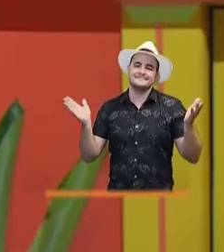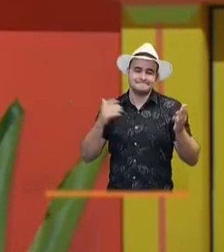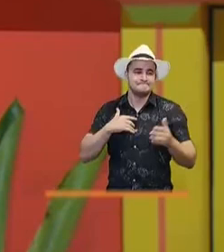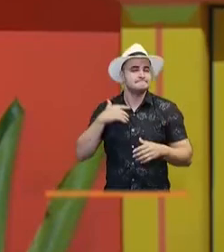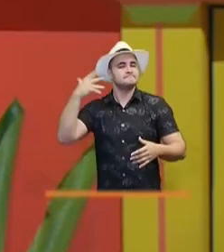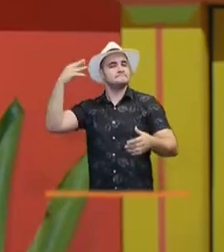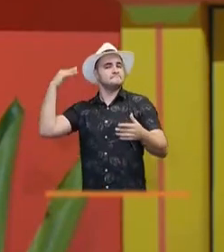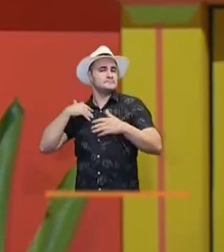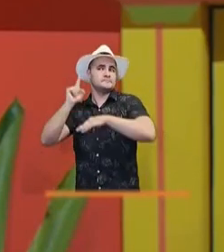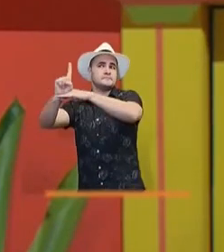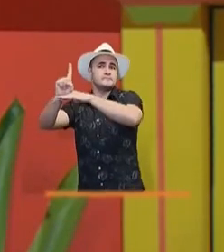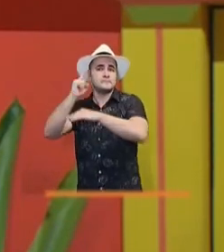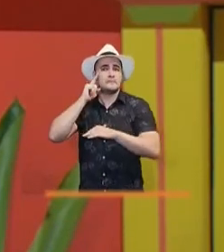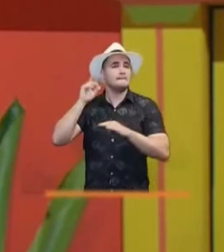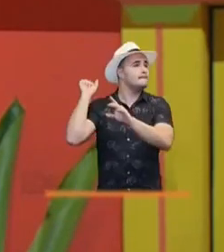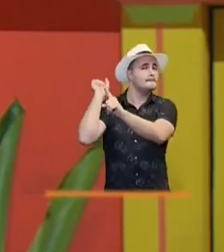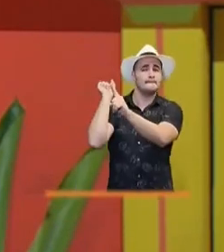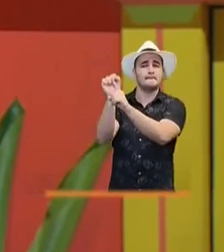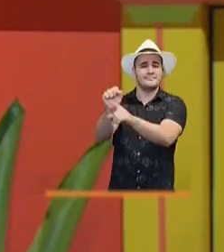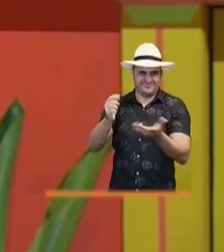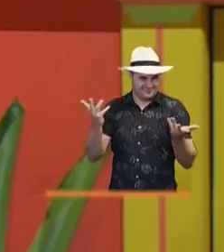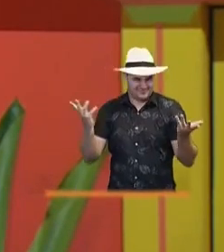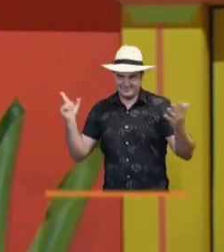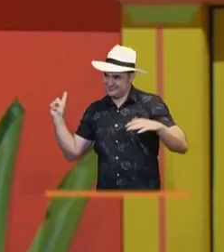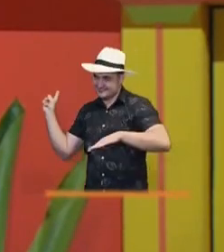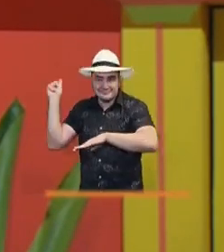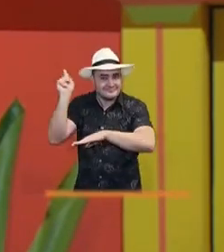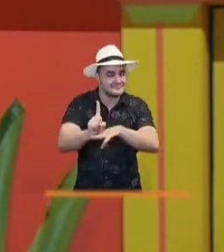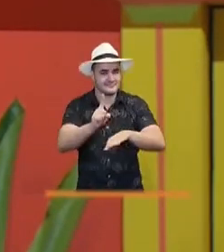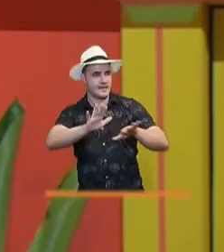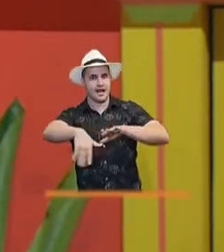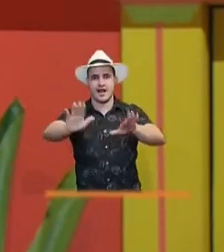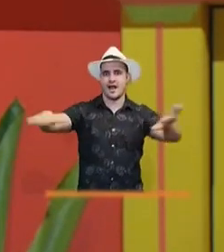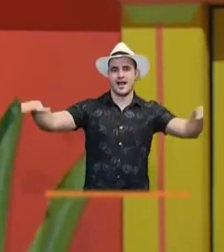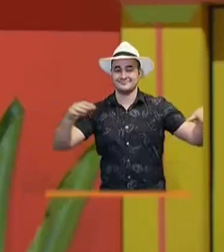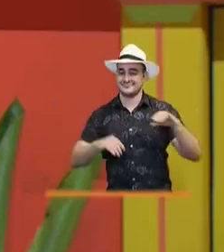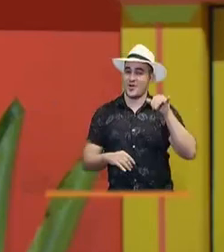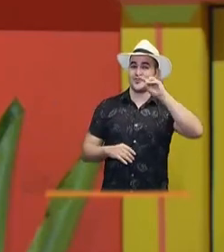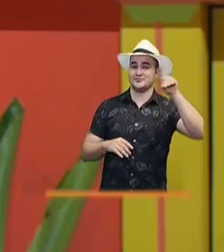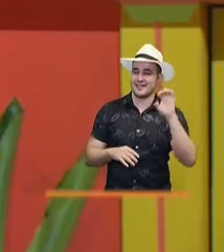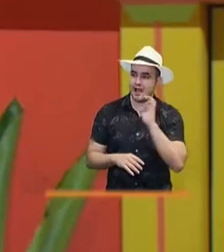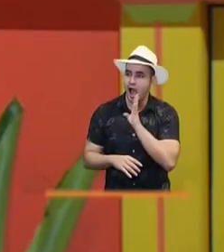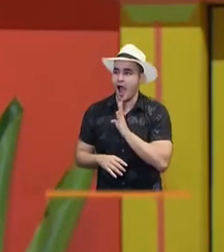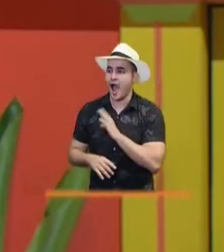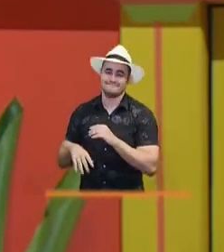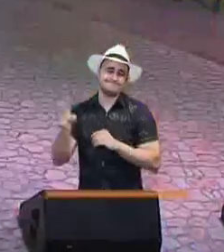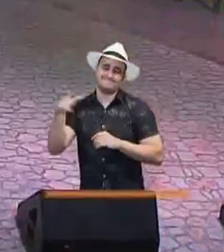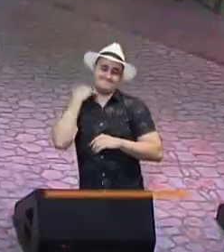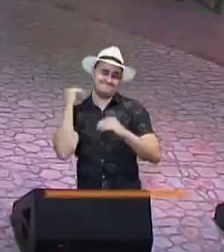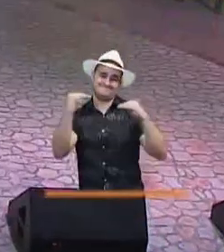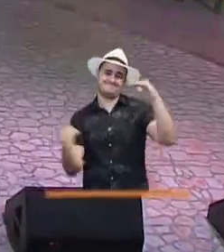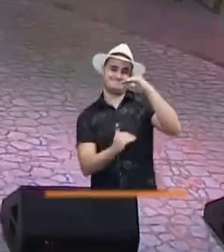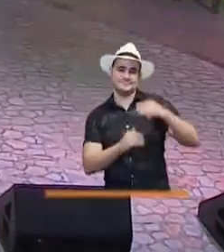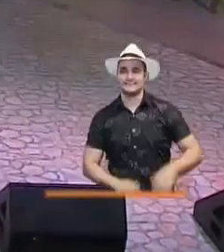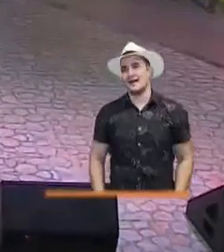Puesto en un altar, y en ese anonimato José Miel se va a quedar. Ya